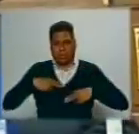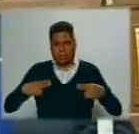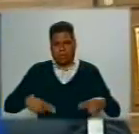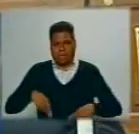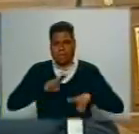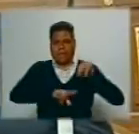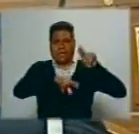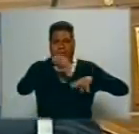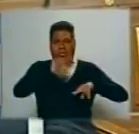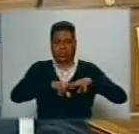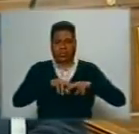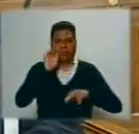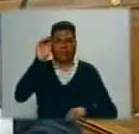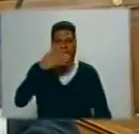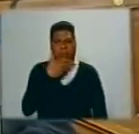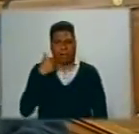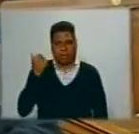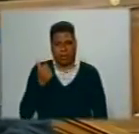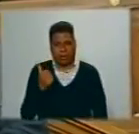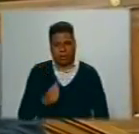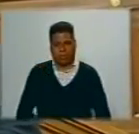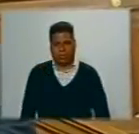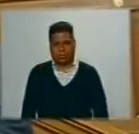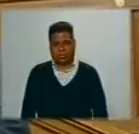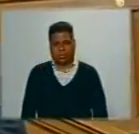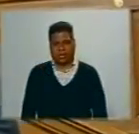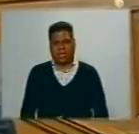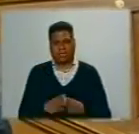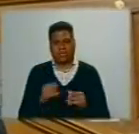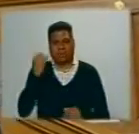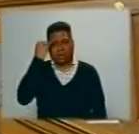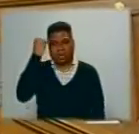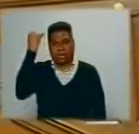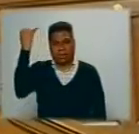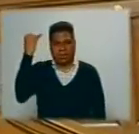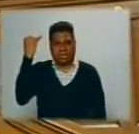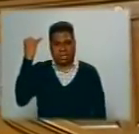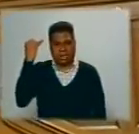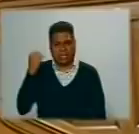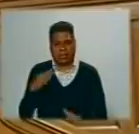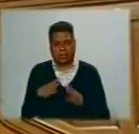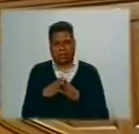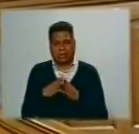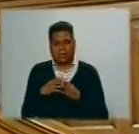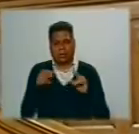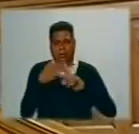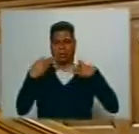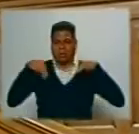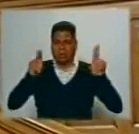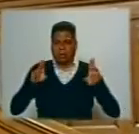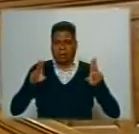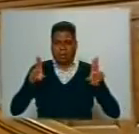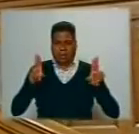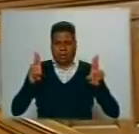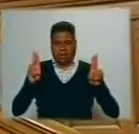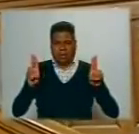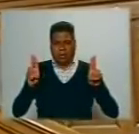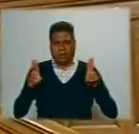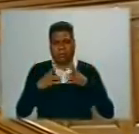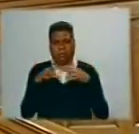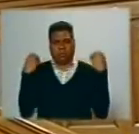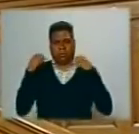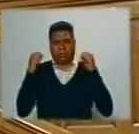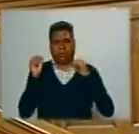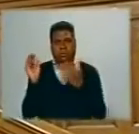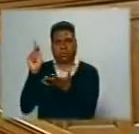futuro mejor, inspirados en el ideario y acción del Padre Libertador Simón Bolívar y en ejercicio de la democracia